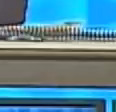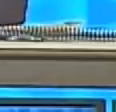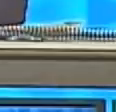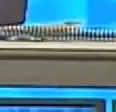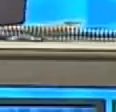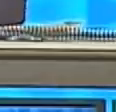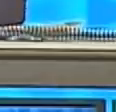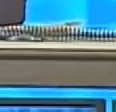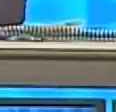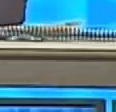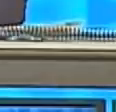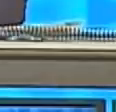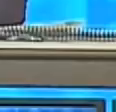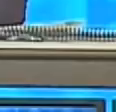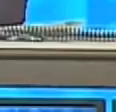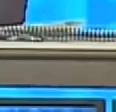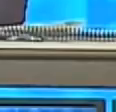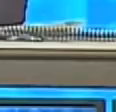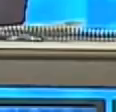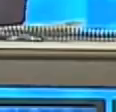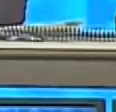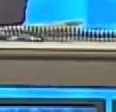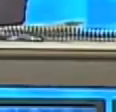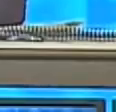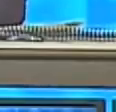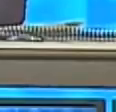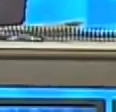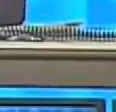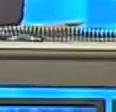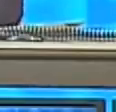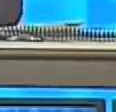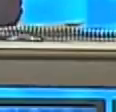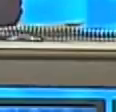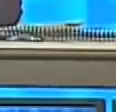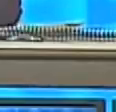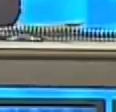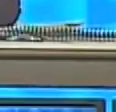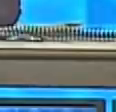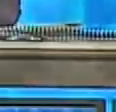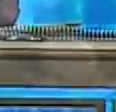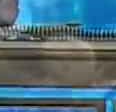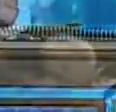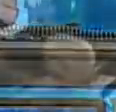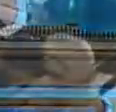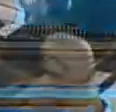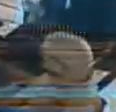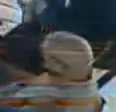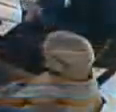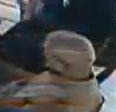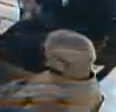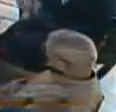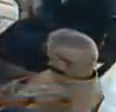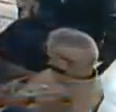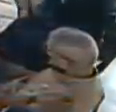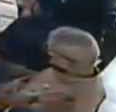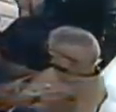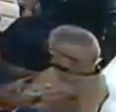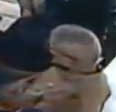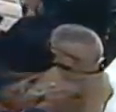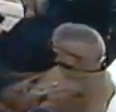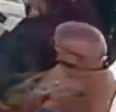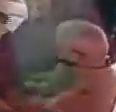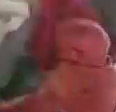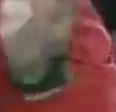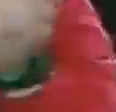excepto Venezuela, excepto el pueblo venezolano, que siempre da lecciones históricas, siempre da lecciones